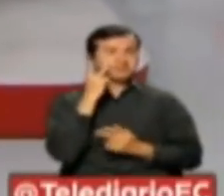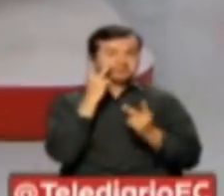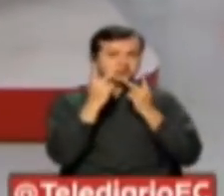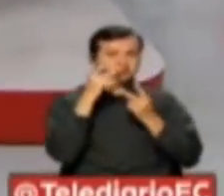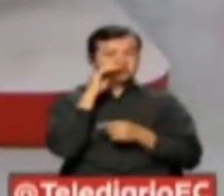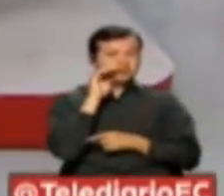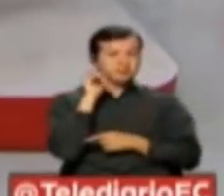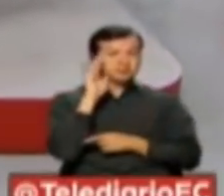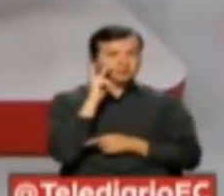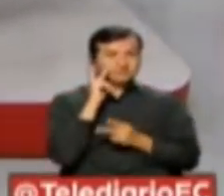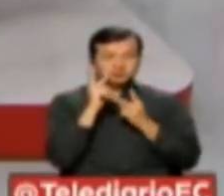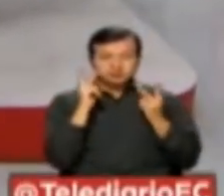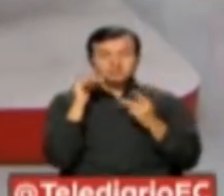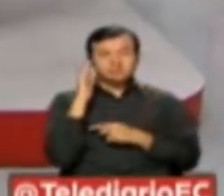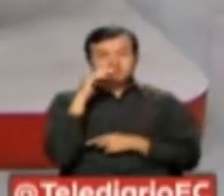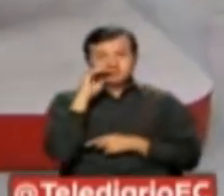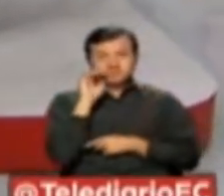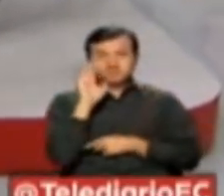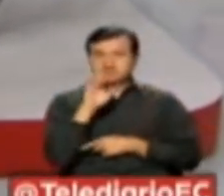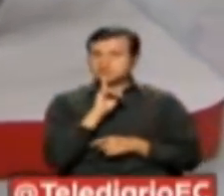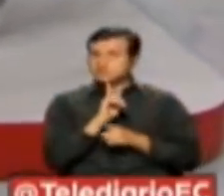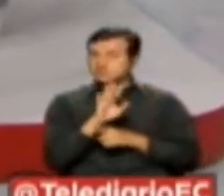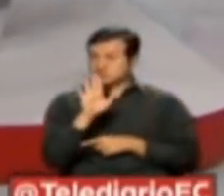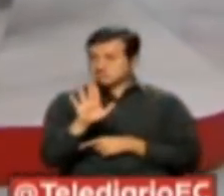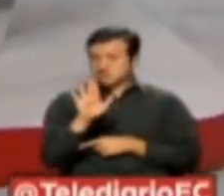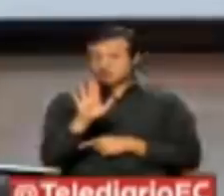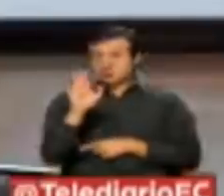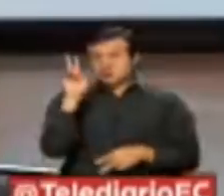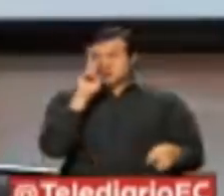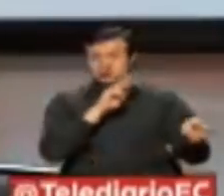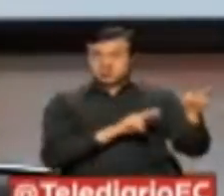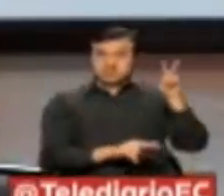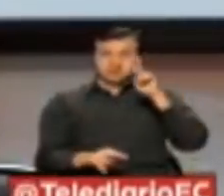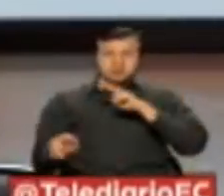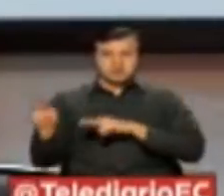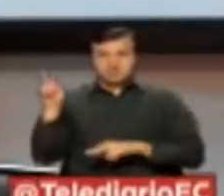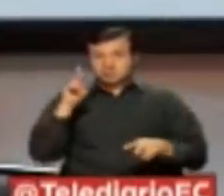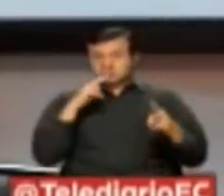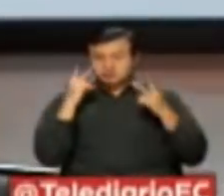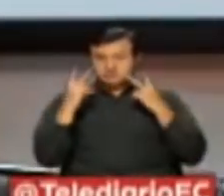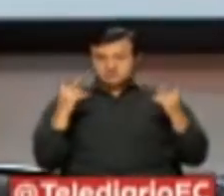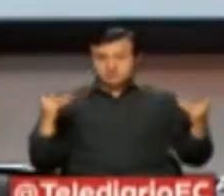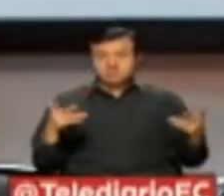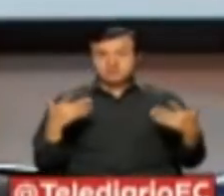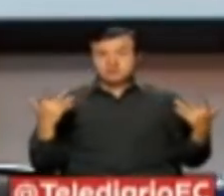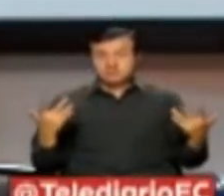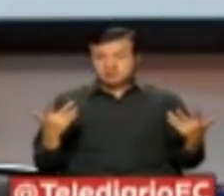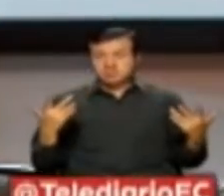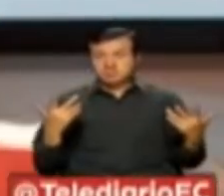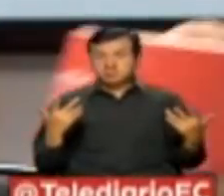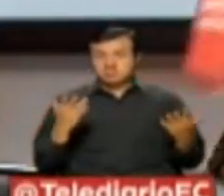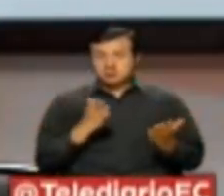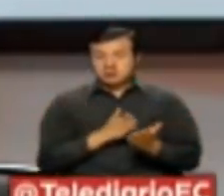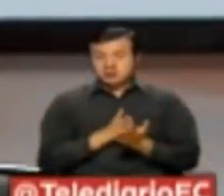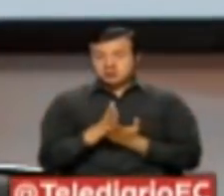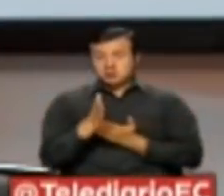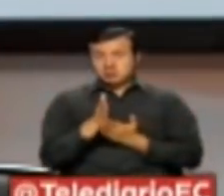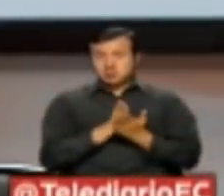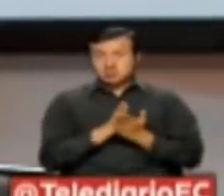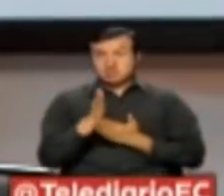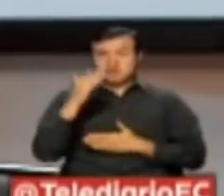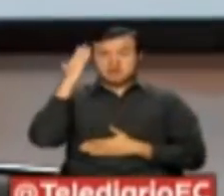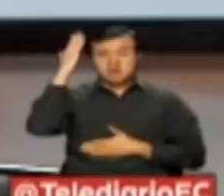la esa es la tendencia así más pero de los análisis que nosotros hemos hecho vemos que la carrera por la